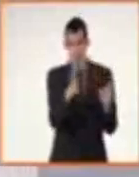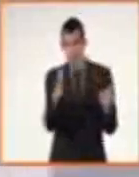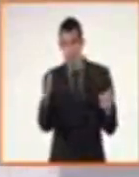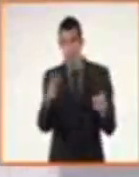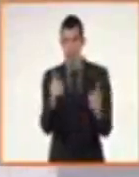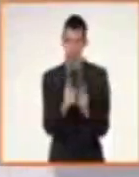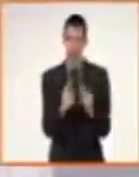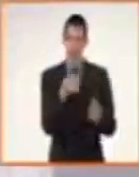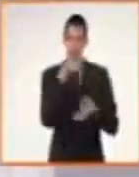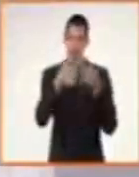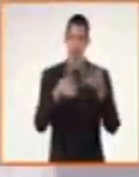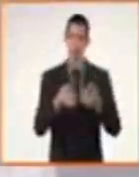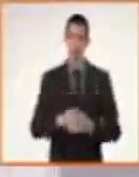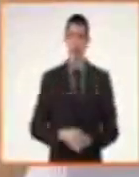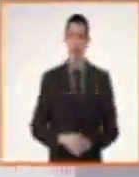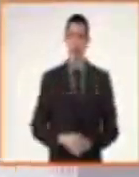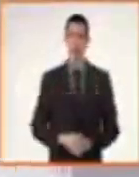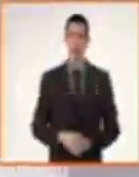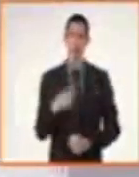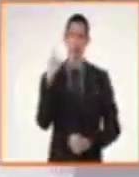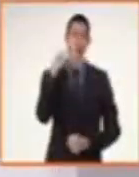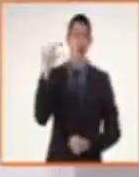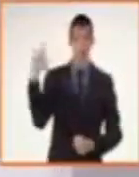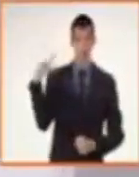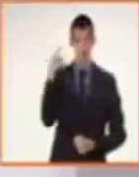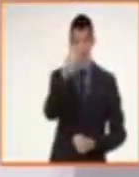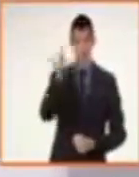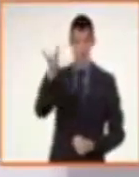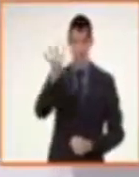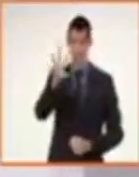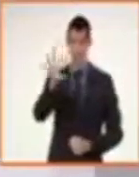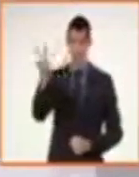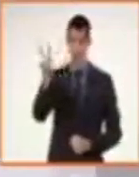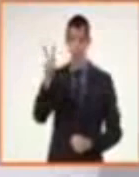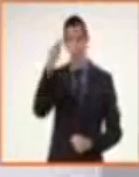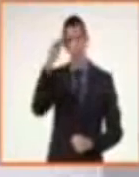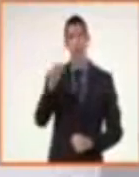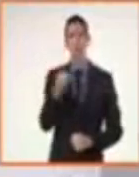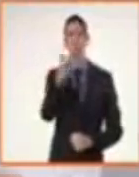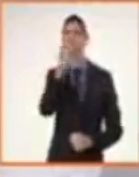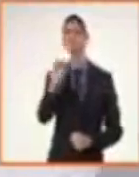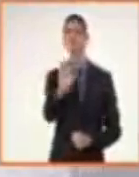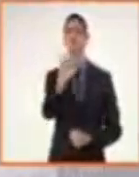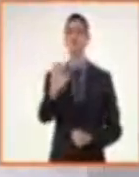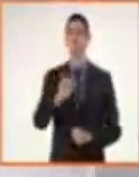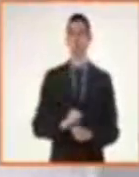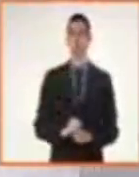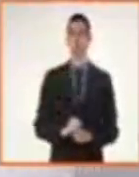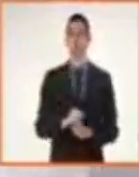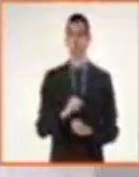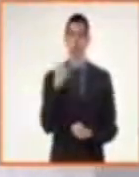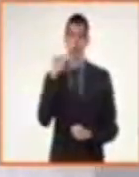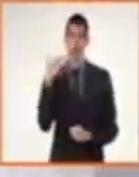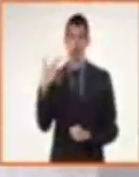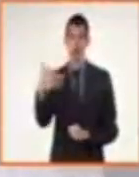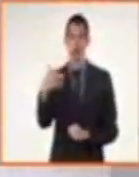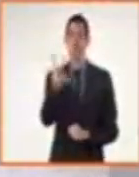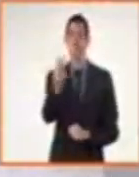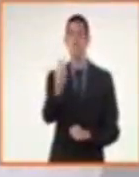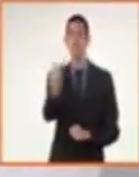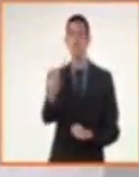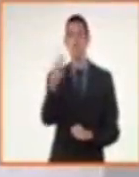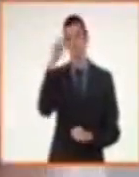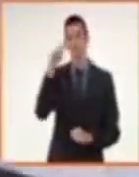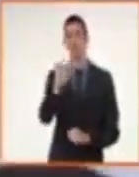rápido. En el año 52, poco más del 60%. 2020, 62.4%. Estamos hablando de elecciones presidenciales